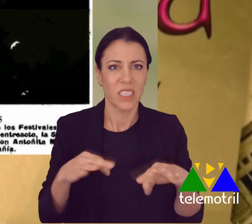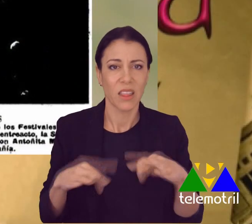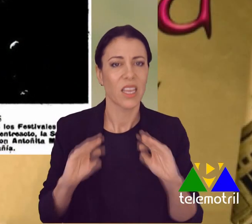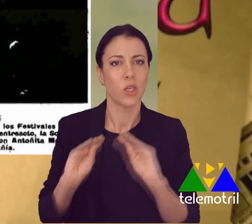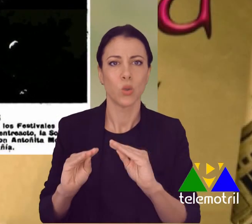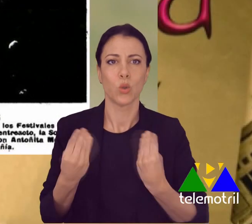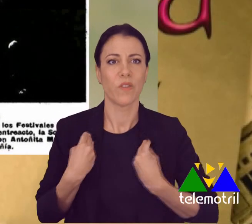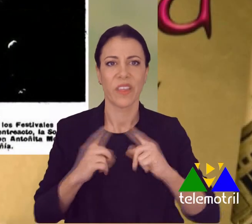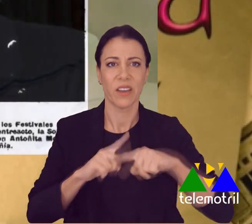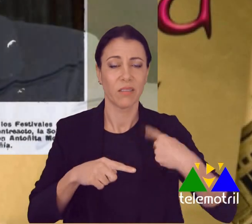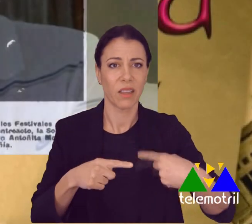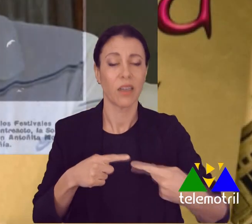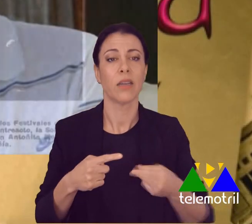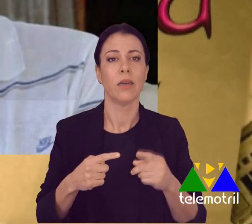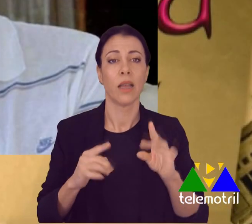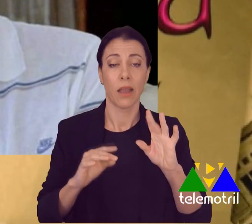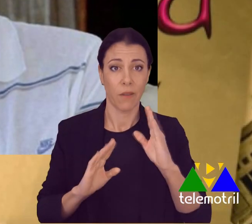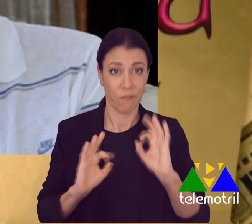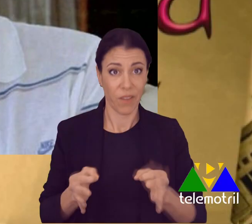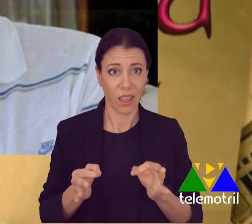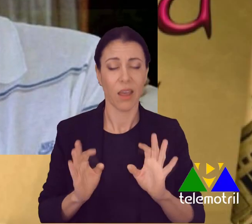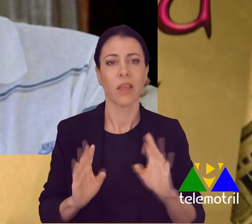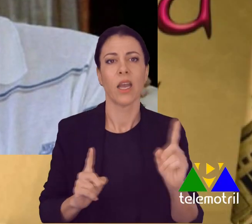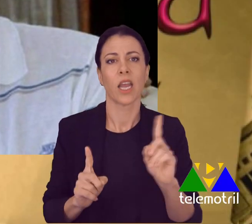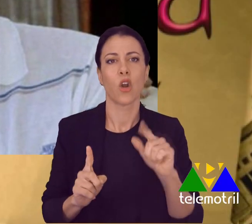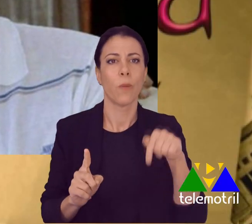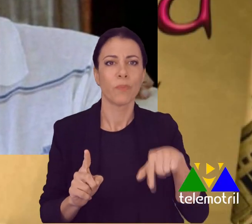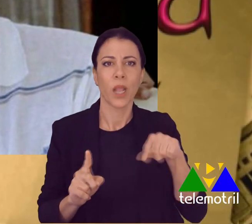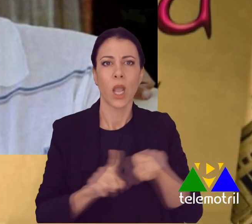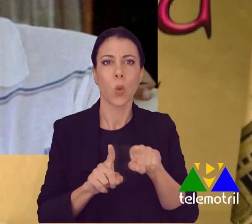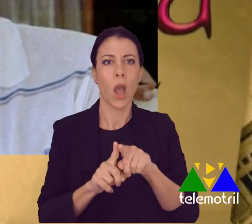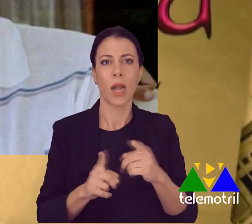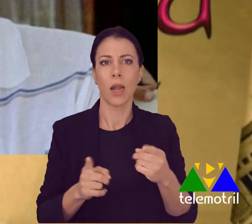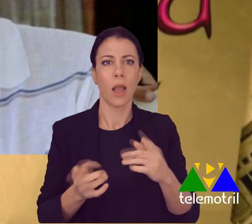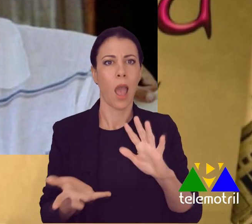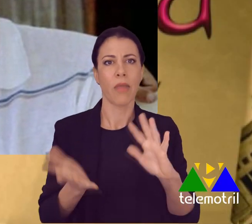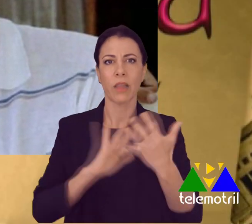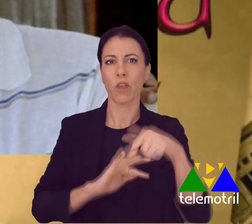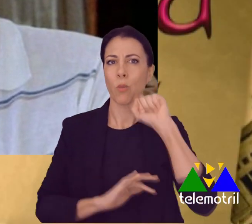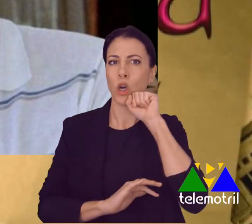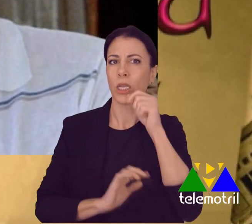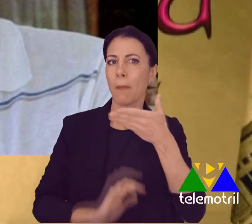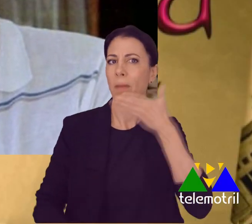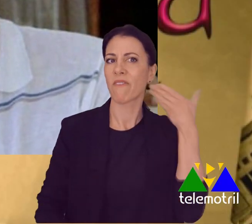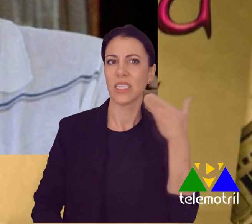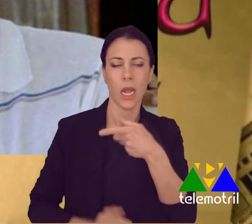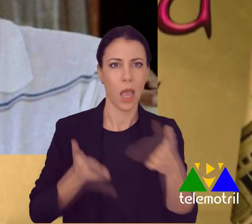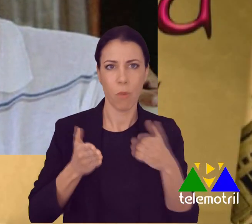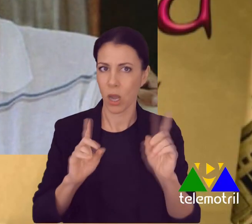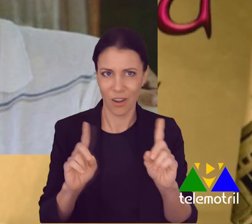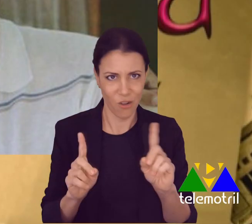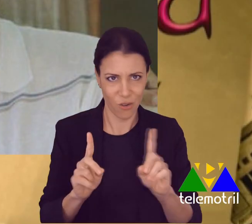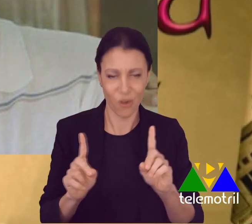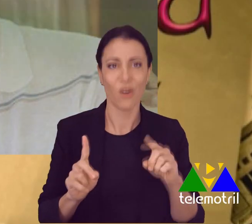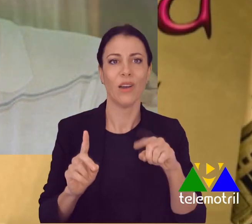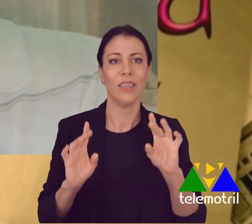vida cotidiana. Es verdad que no convirtieron a esto en una Marbella de la época, pero sí que es verdad, gracias a